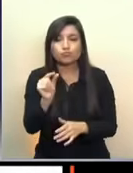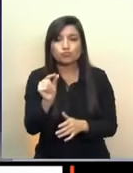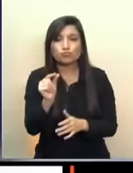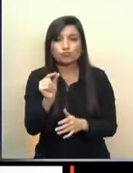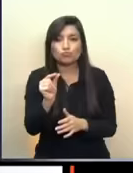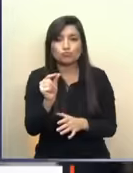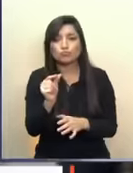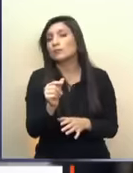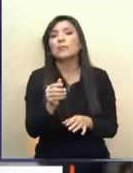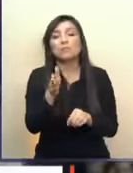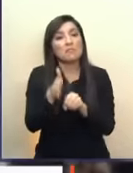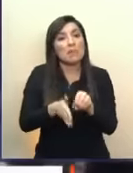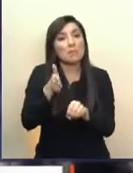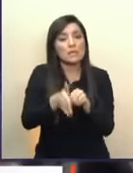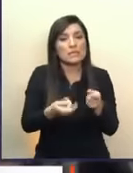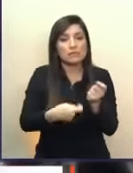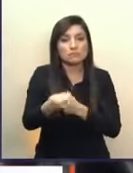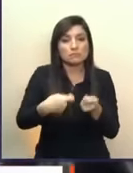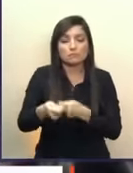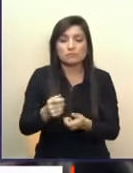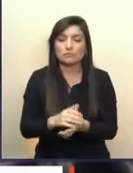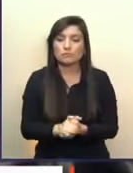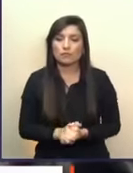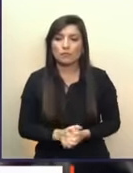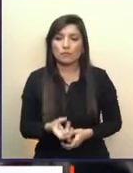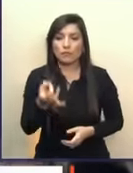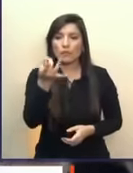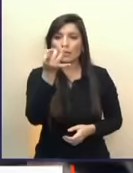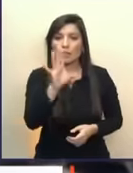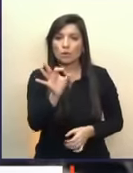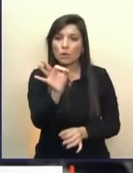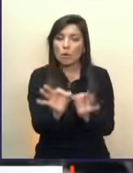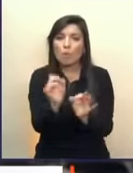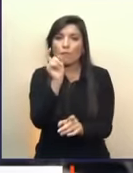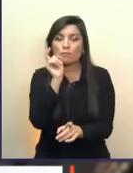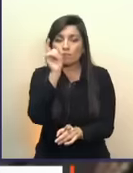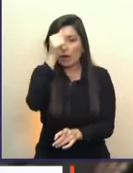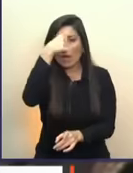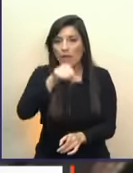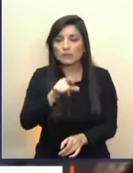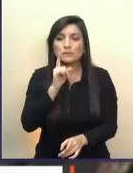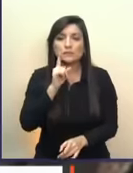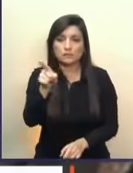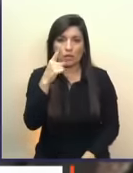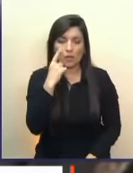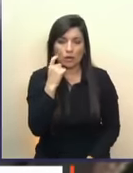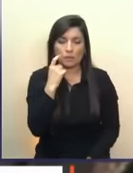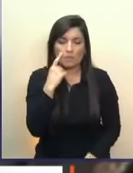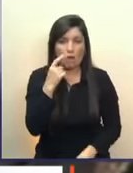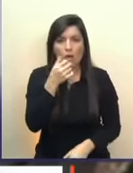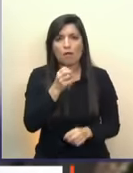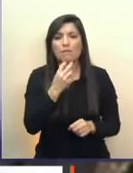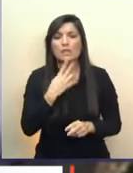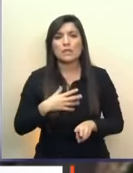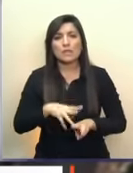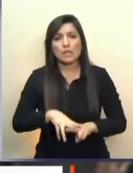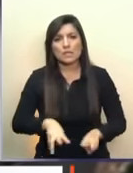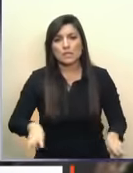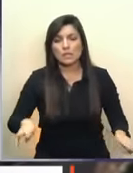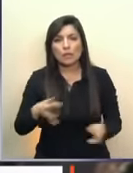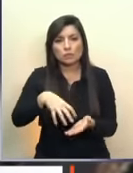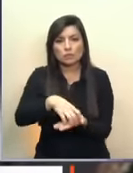una pequeña fiambrería. El único juzgado fue el capitán de las SS nazi, quien llevaba una vida tranquila en Bariloche,